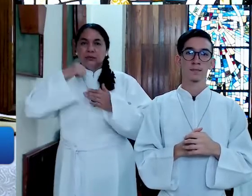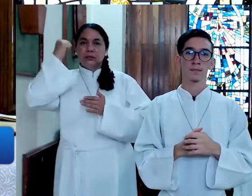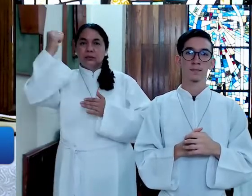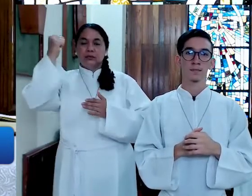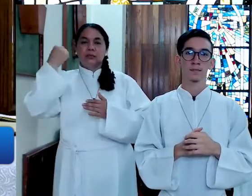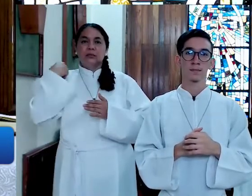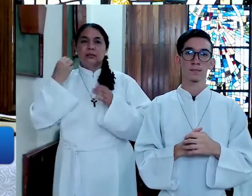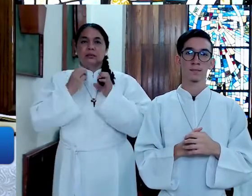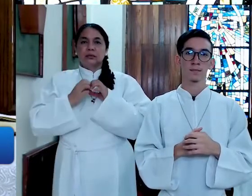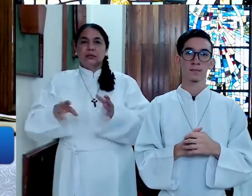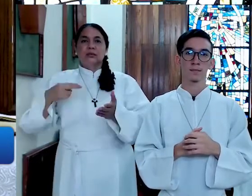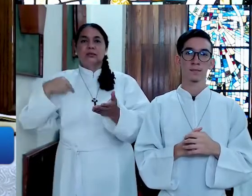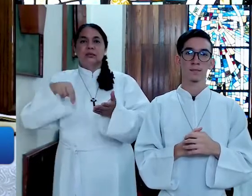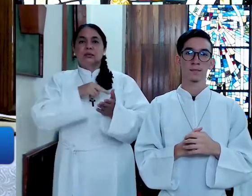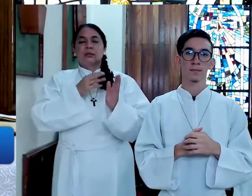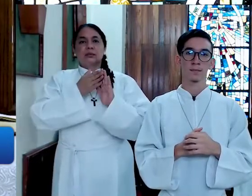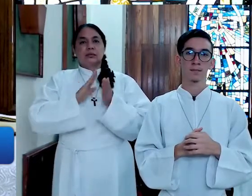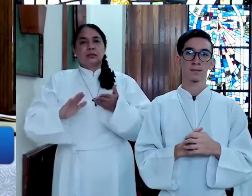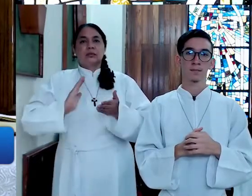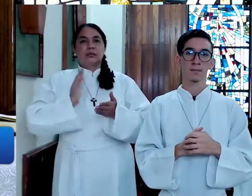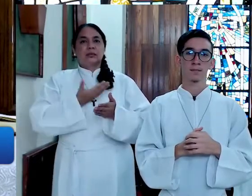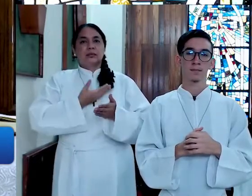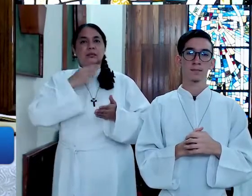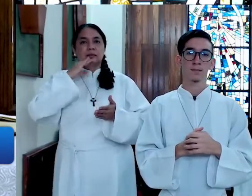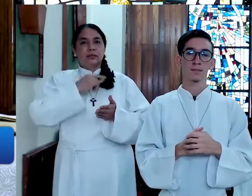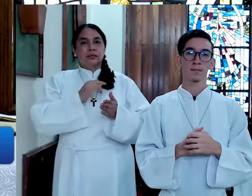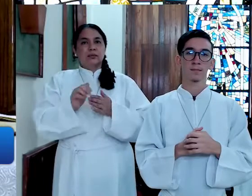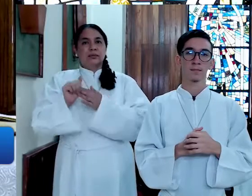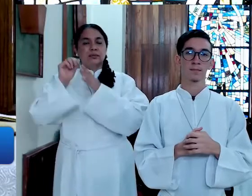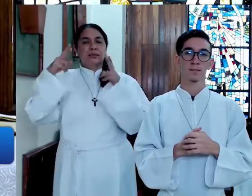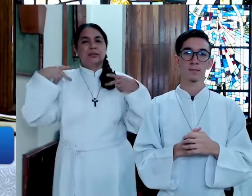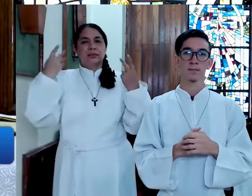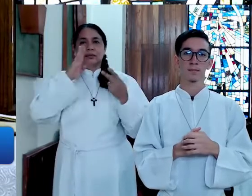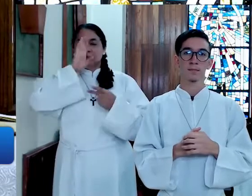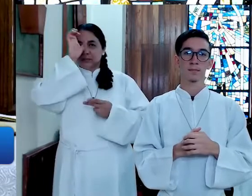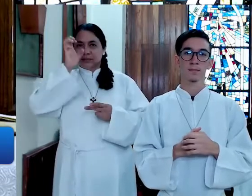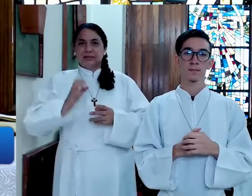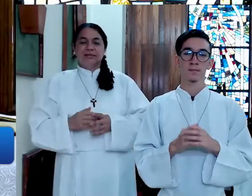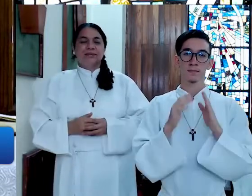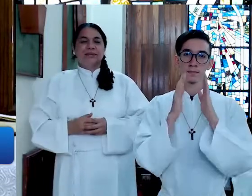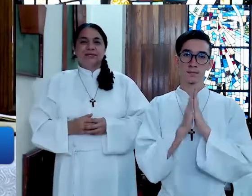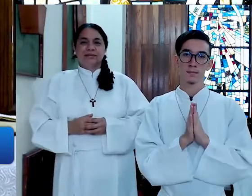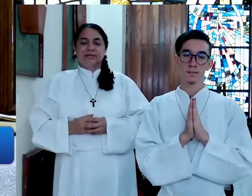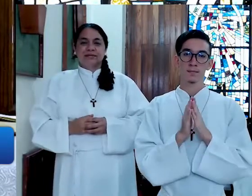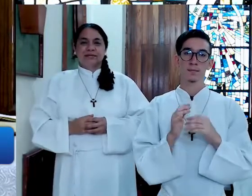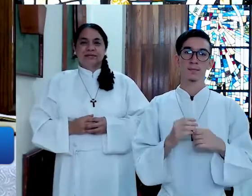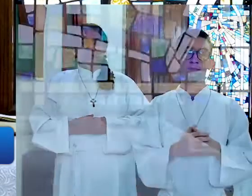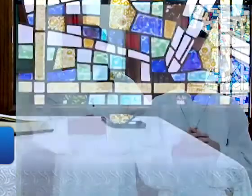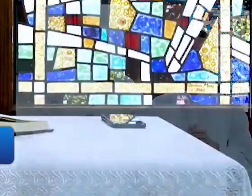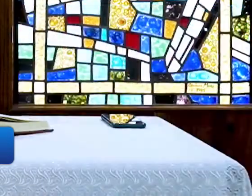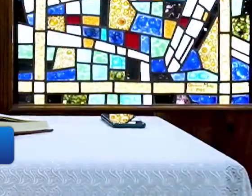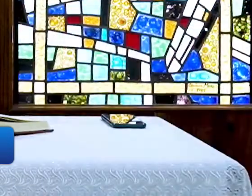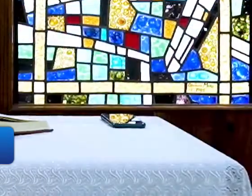misericordia de nosotros, perdone nuestros pecados y nos lleve a la vida eterna. Amén.